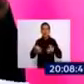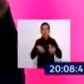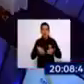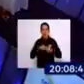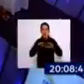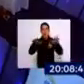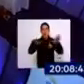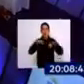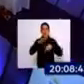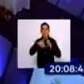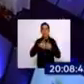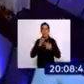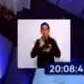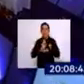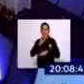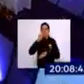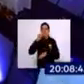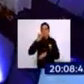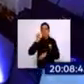CNE.